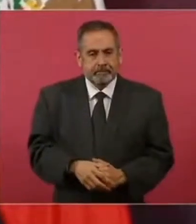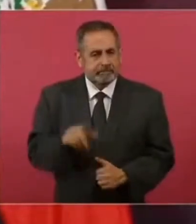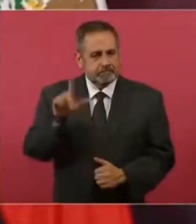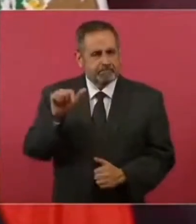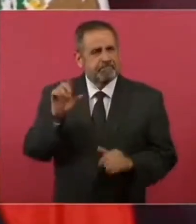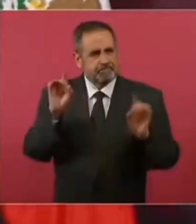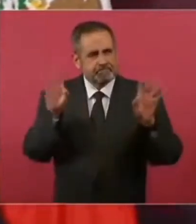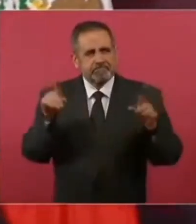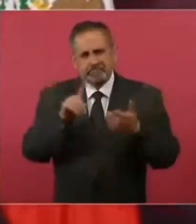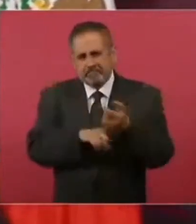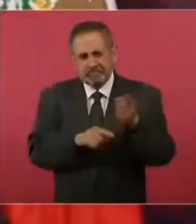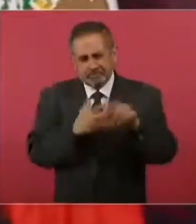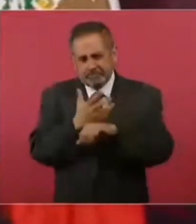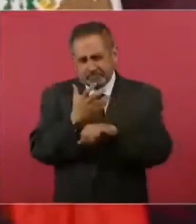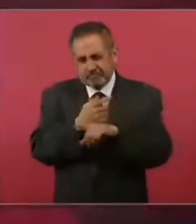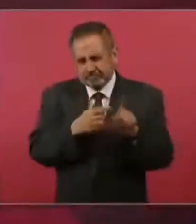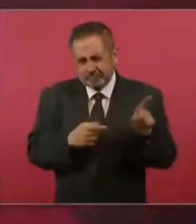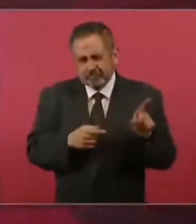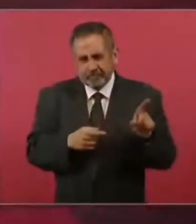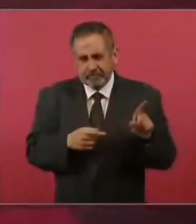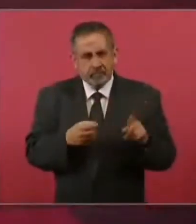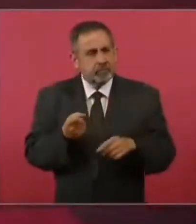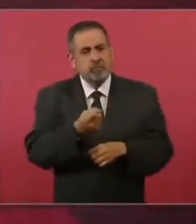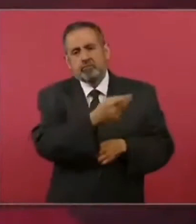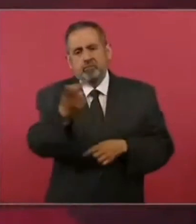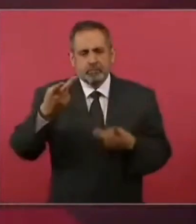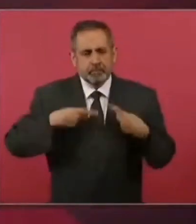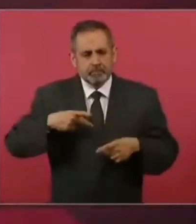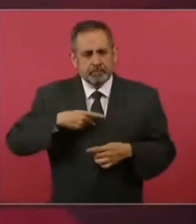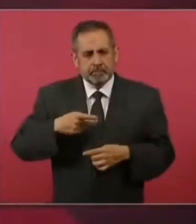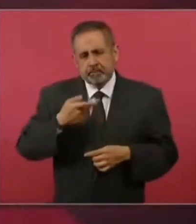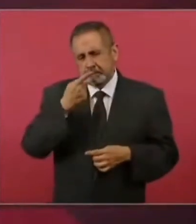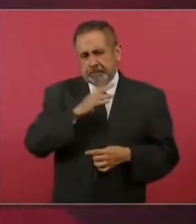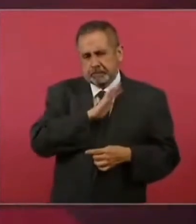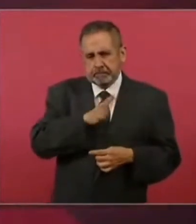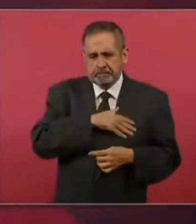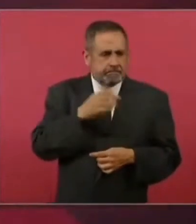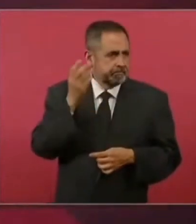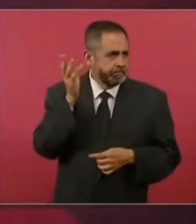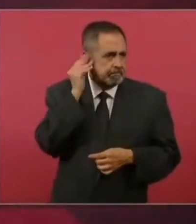Pero mucho, muy escuchado por nuestros paisanos.